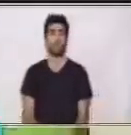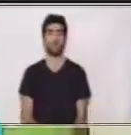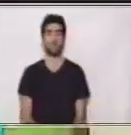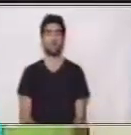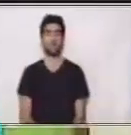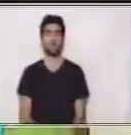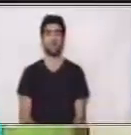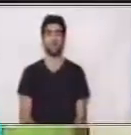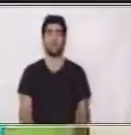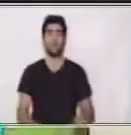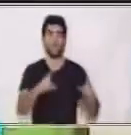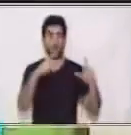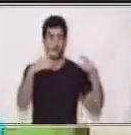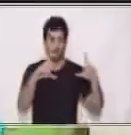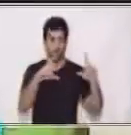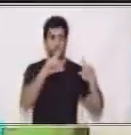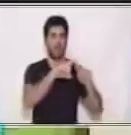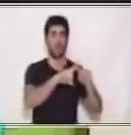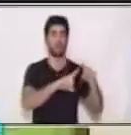menos